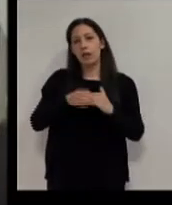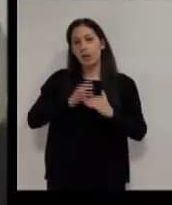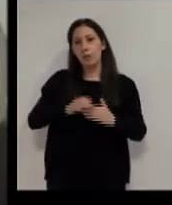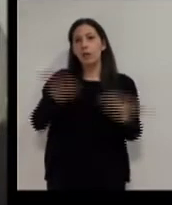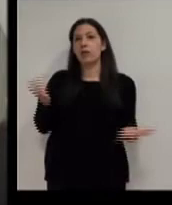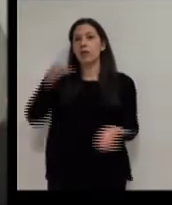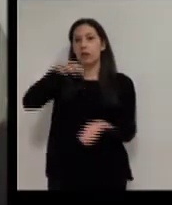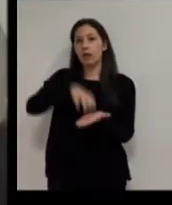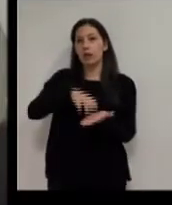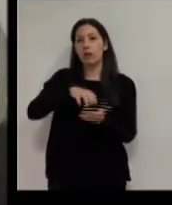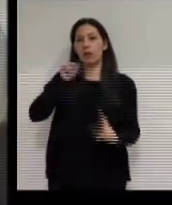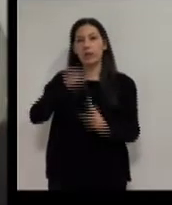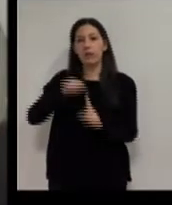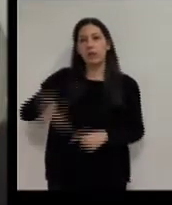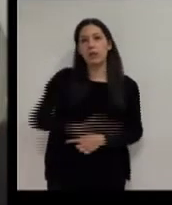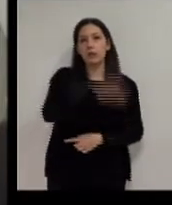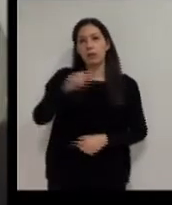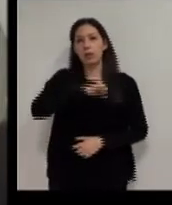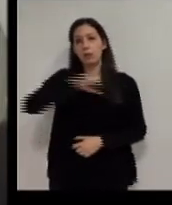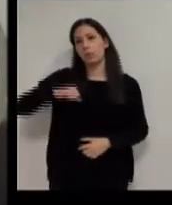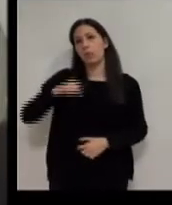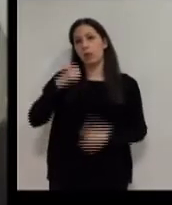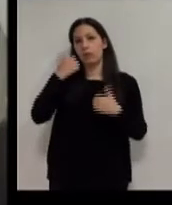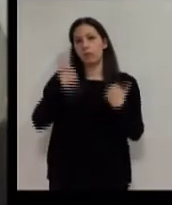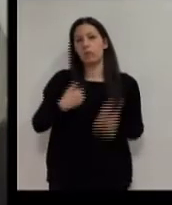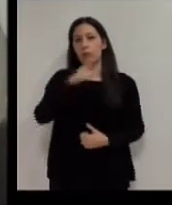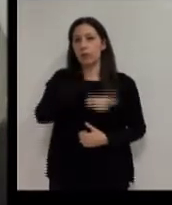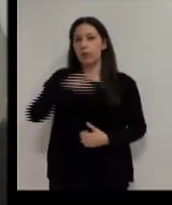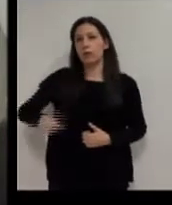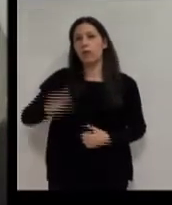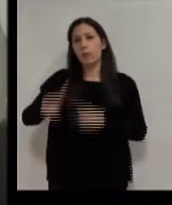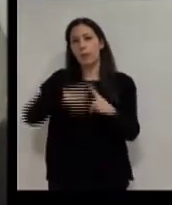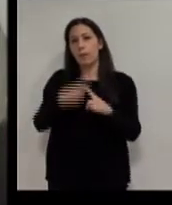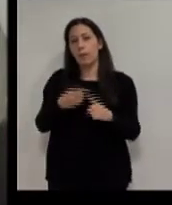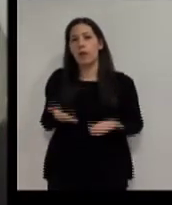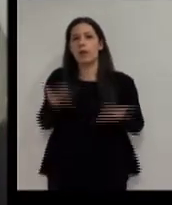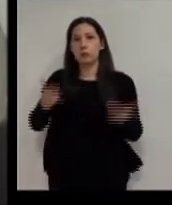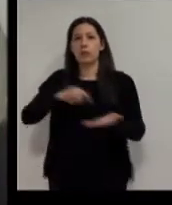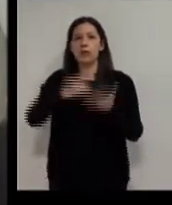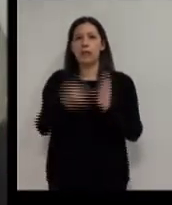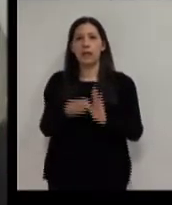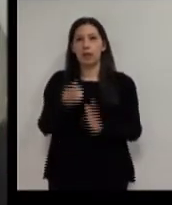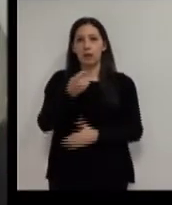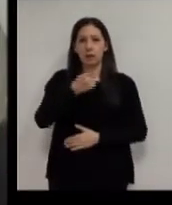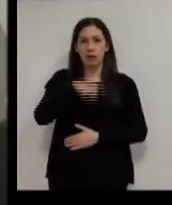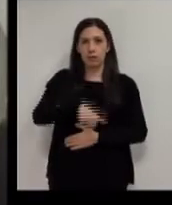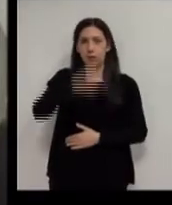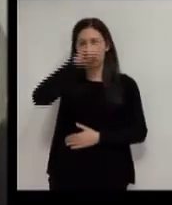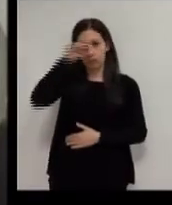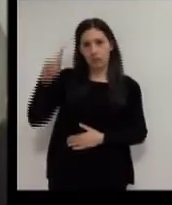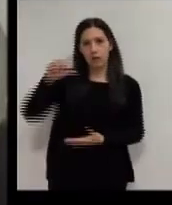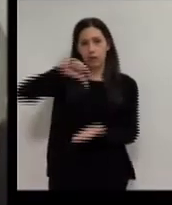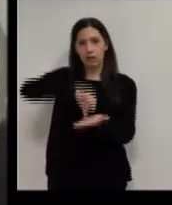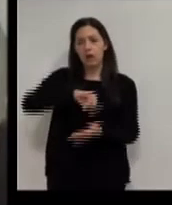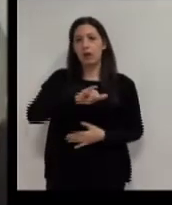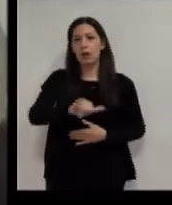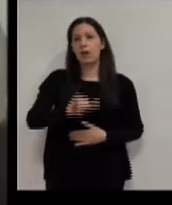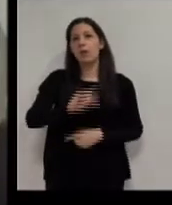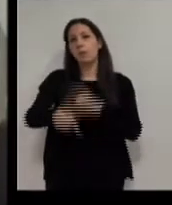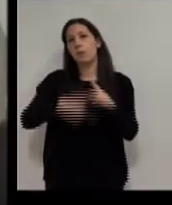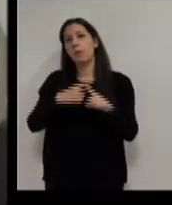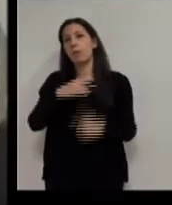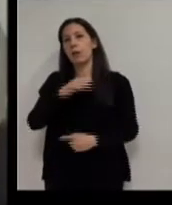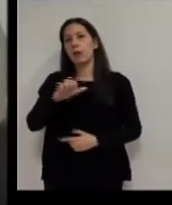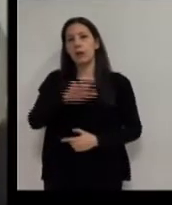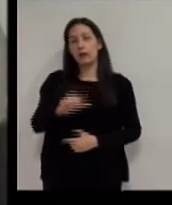de Referencia Estatal de Autonomía Personal y Ayudas Técnicas, situado en Madrid, y el CRE de